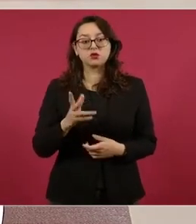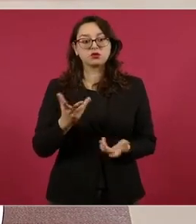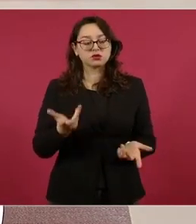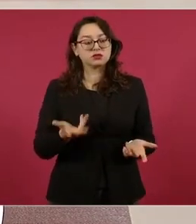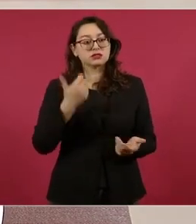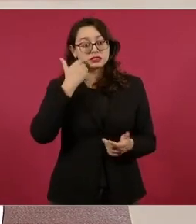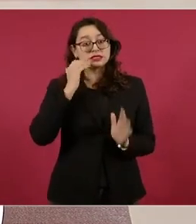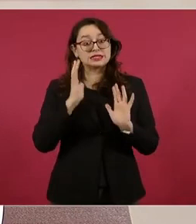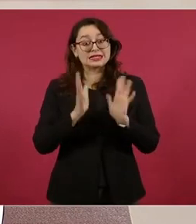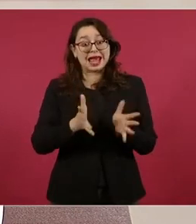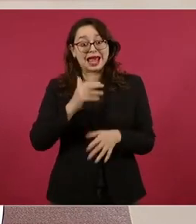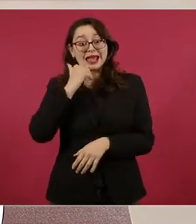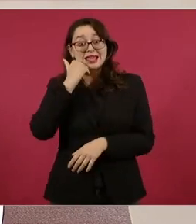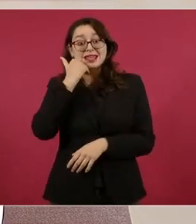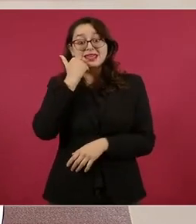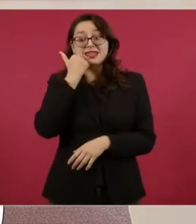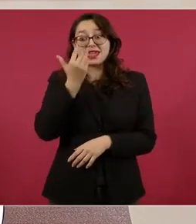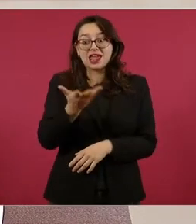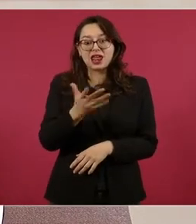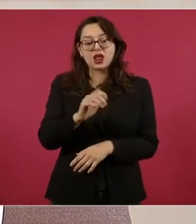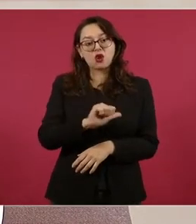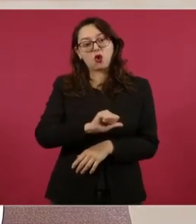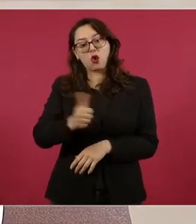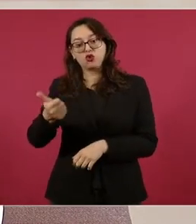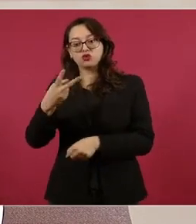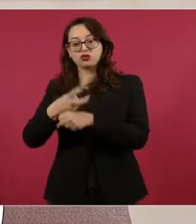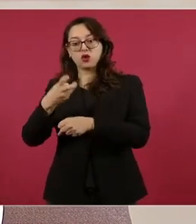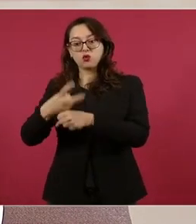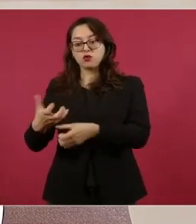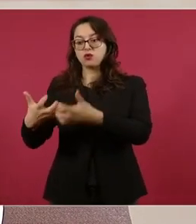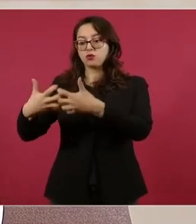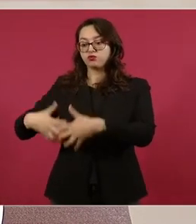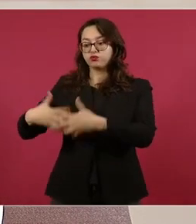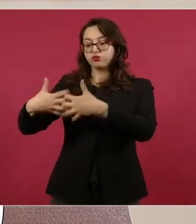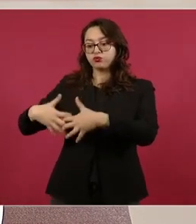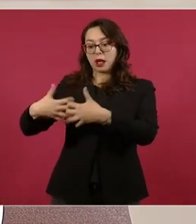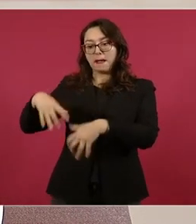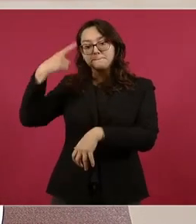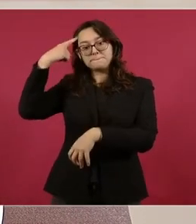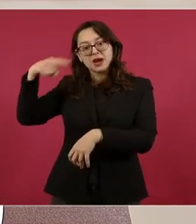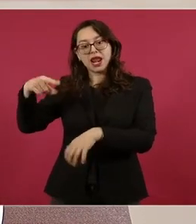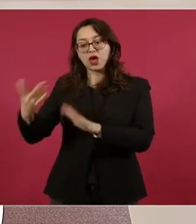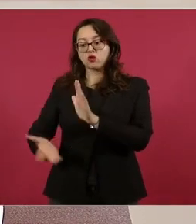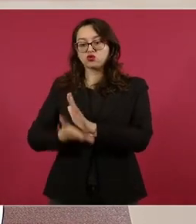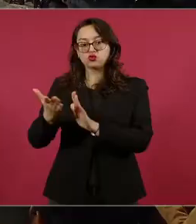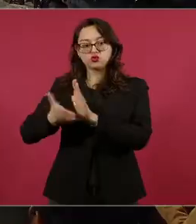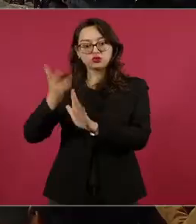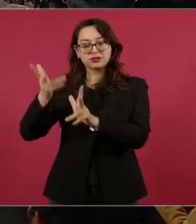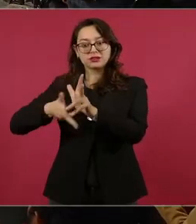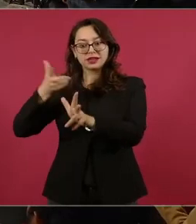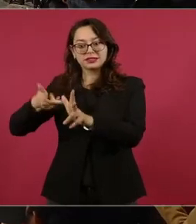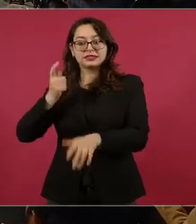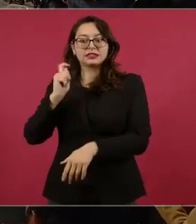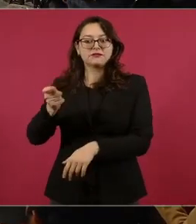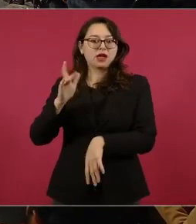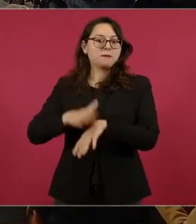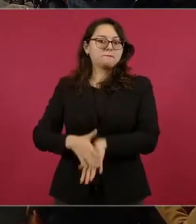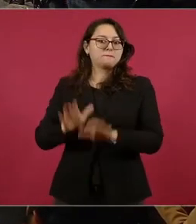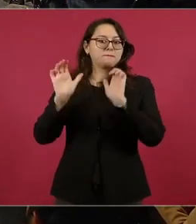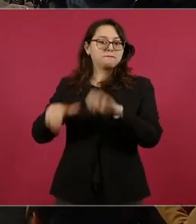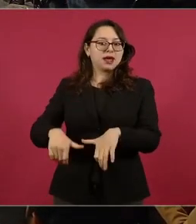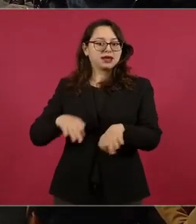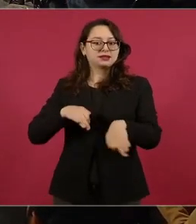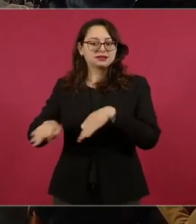también de construcción de trenes en el país son empleos